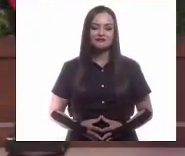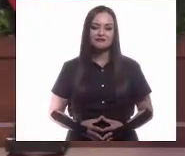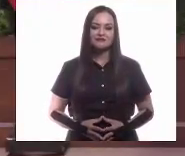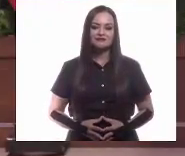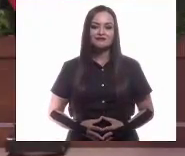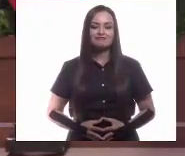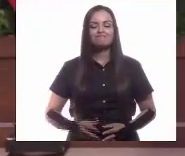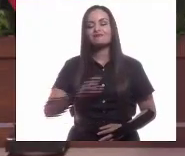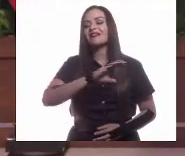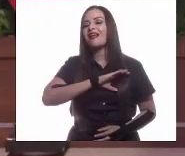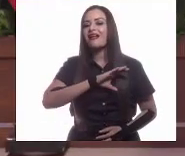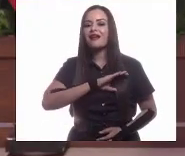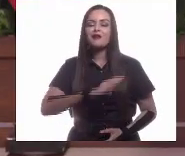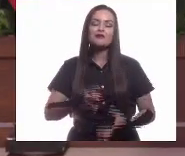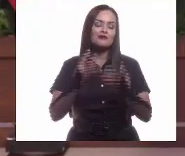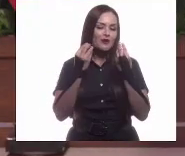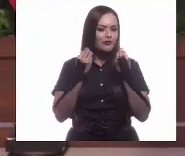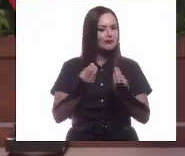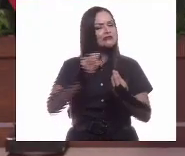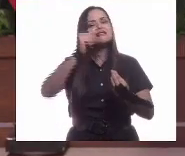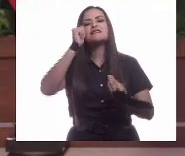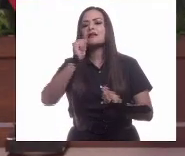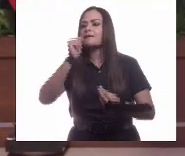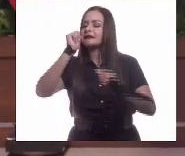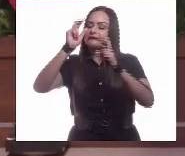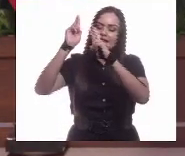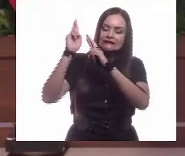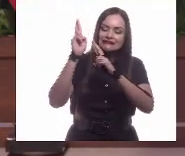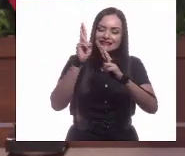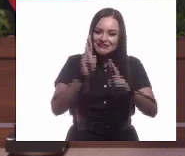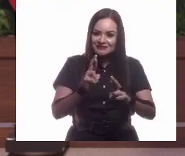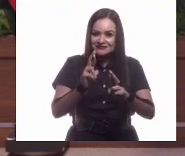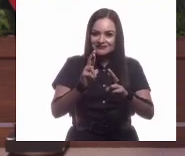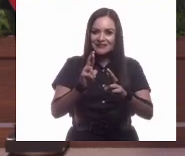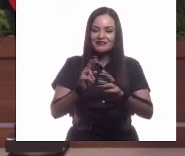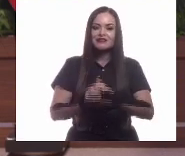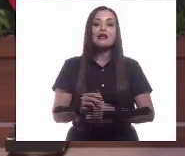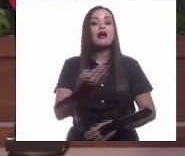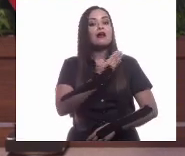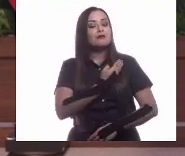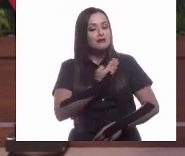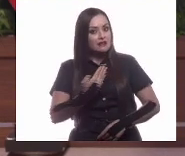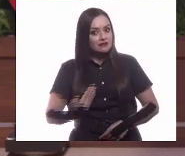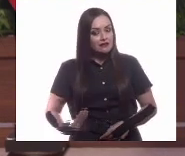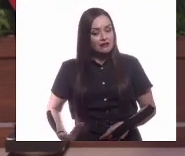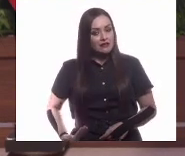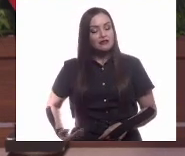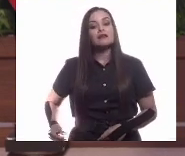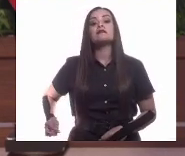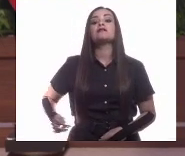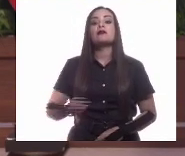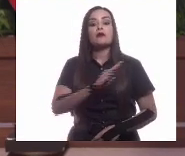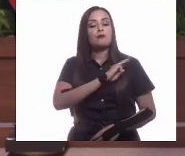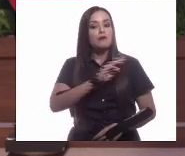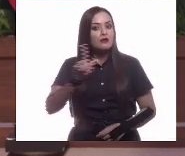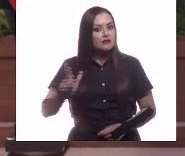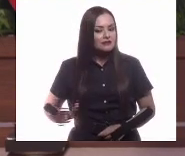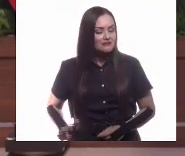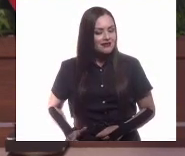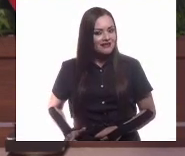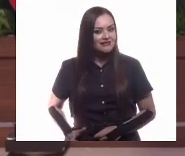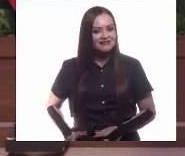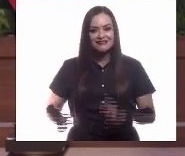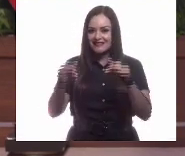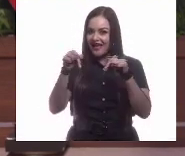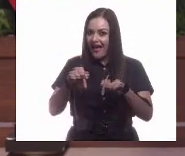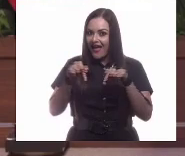Con mucho aprecio y con mucho respeto y gratitud a nuestras presidentas y presidentes municipales, a nuestro anfitrión aquí